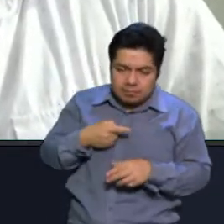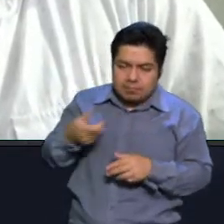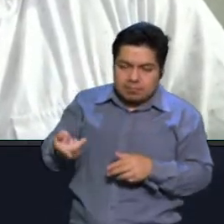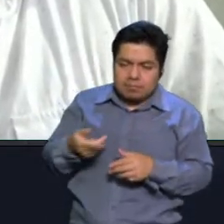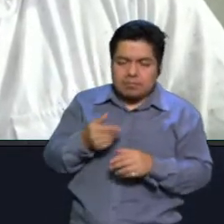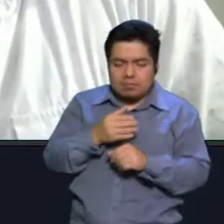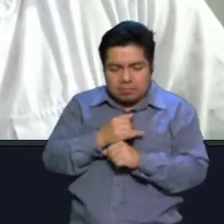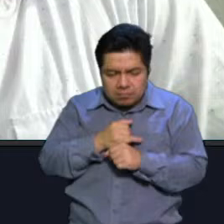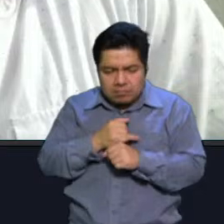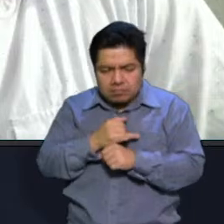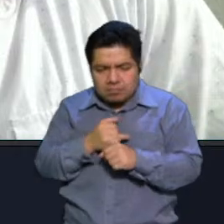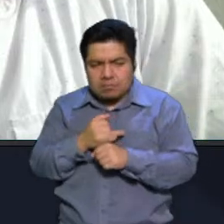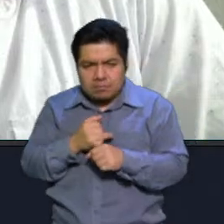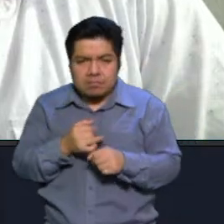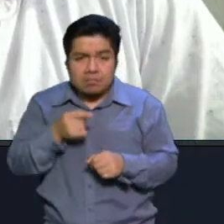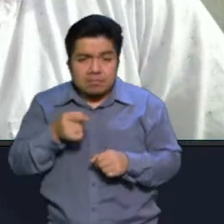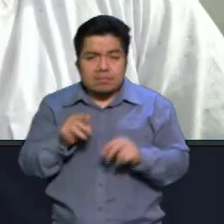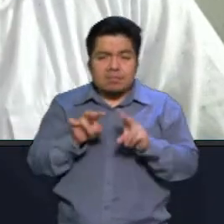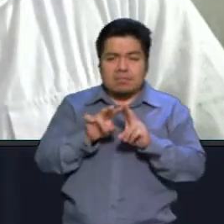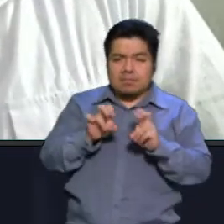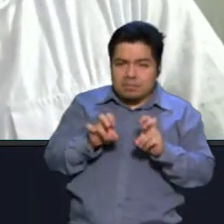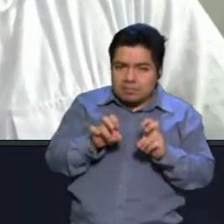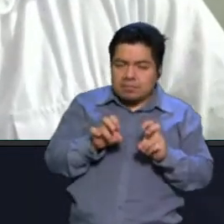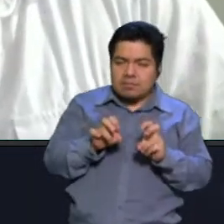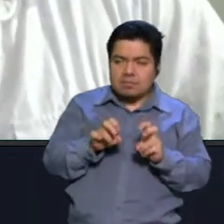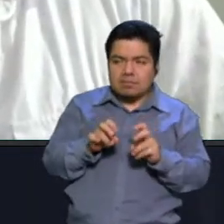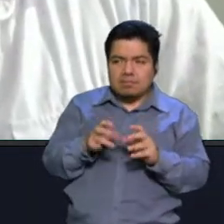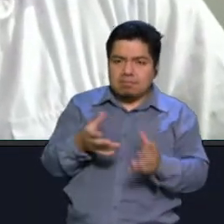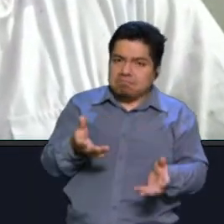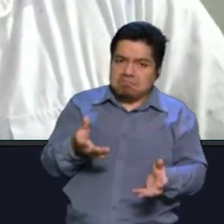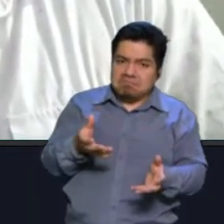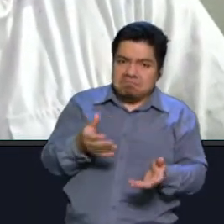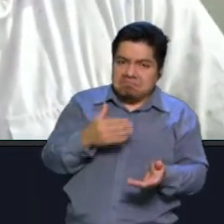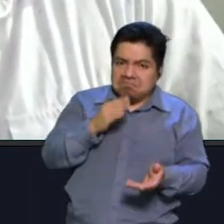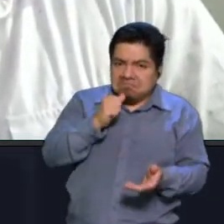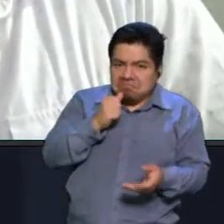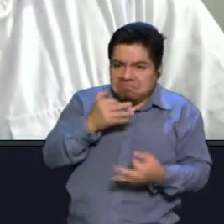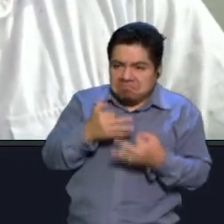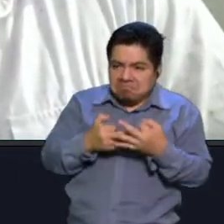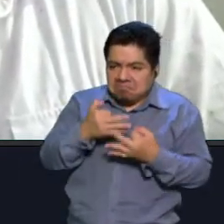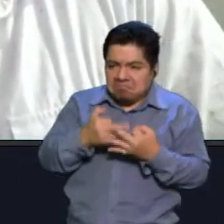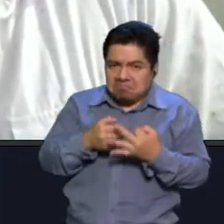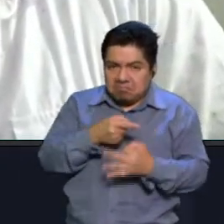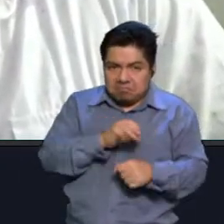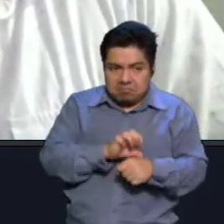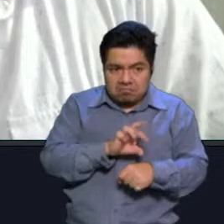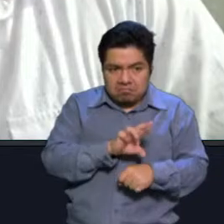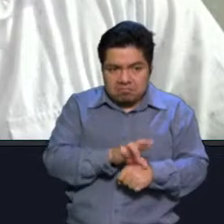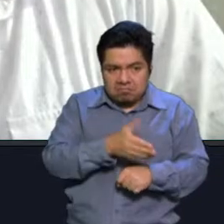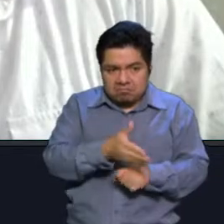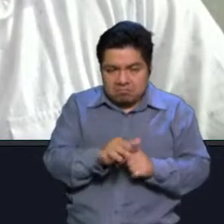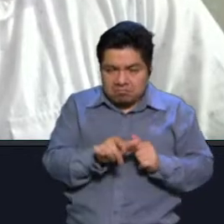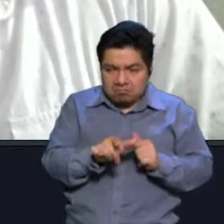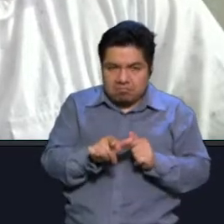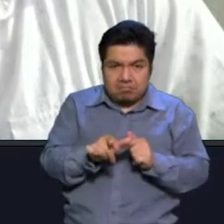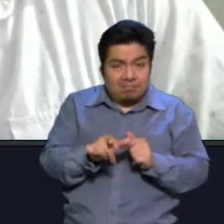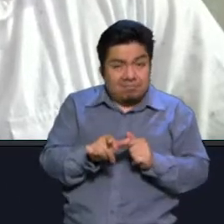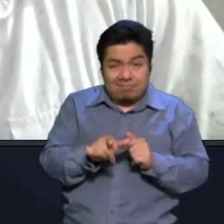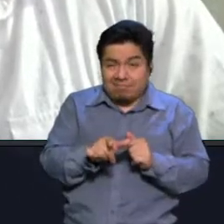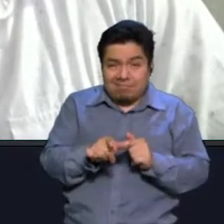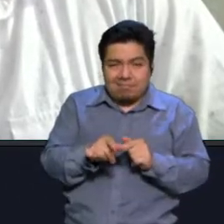que yo he investigado, que este tema es muy poco probable que prospere de manera favorable para el gobierno de Daniel Noboa. Al